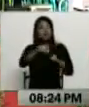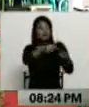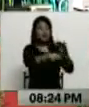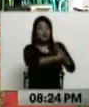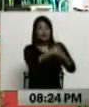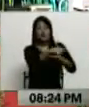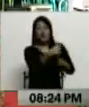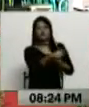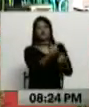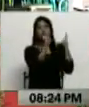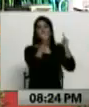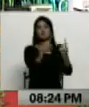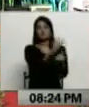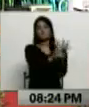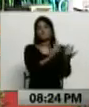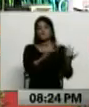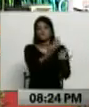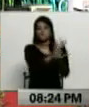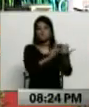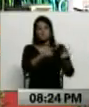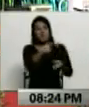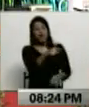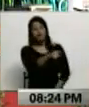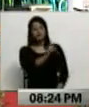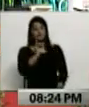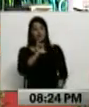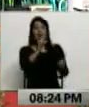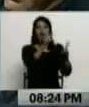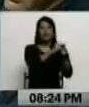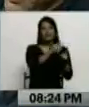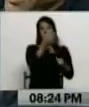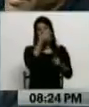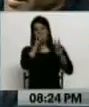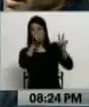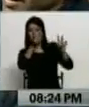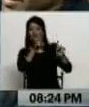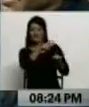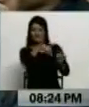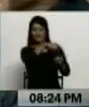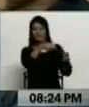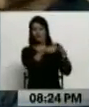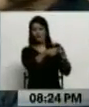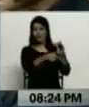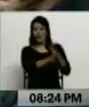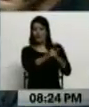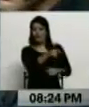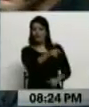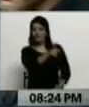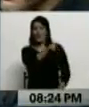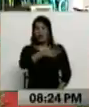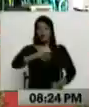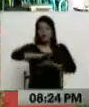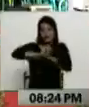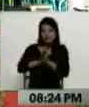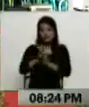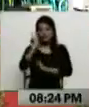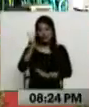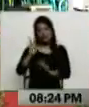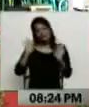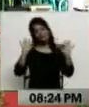adecos y cellano y sus derivados que quisieran acabar este país y así Mira